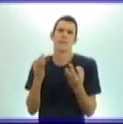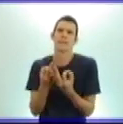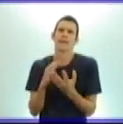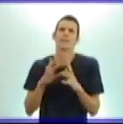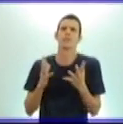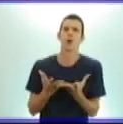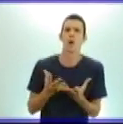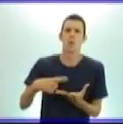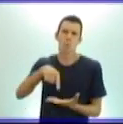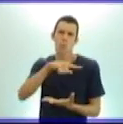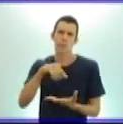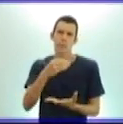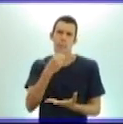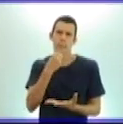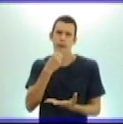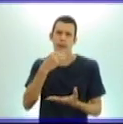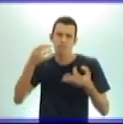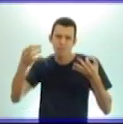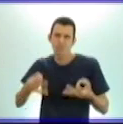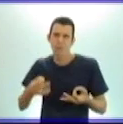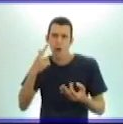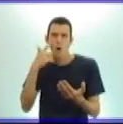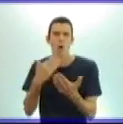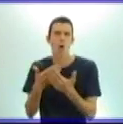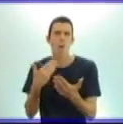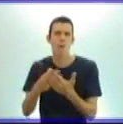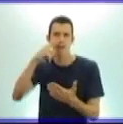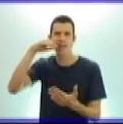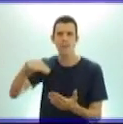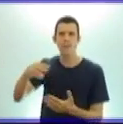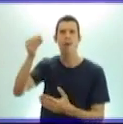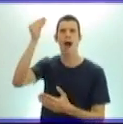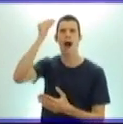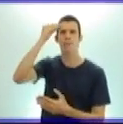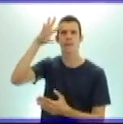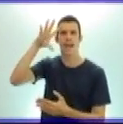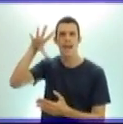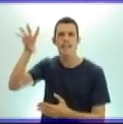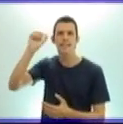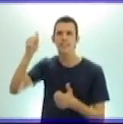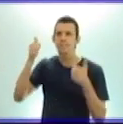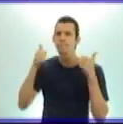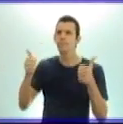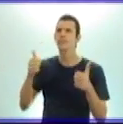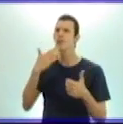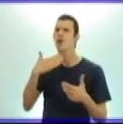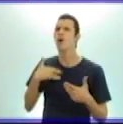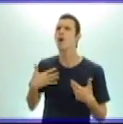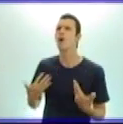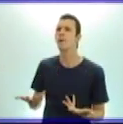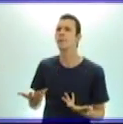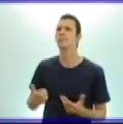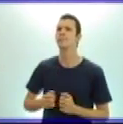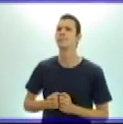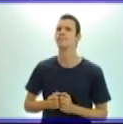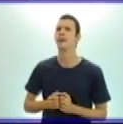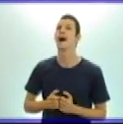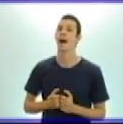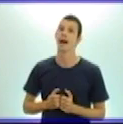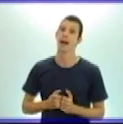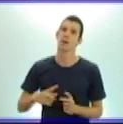pueden comprobar si su niño realizó bien los ejercicios? Bueno, si propician